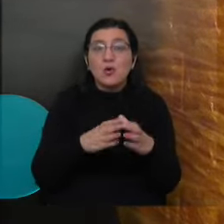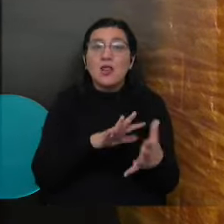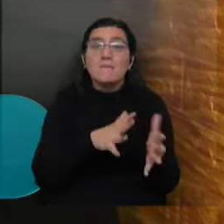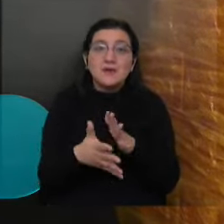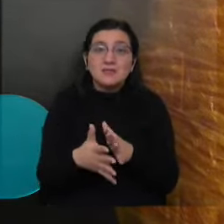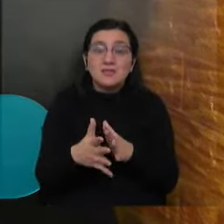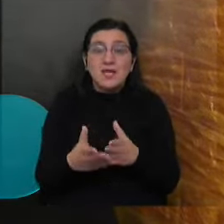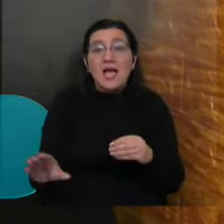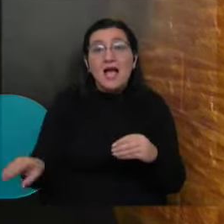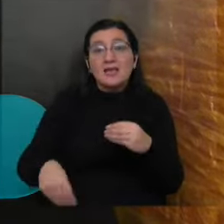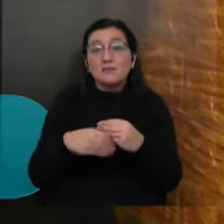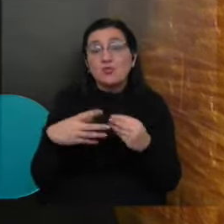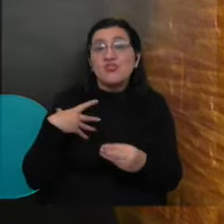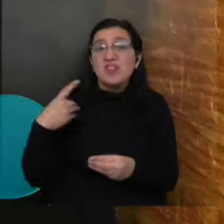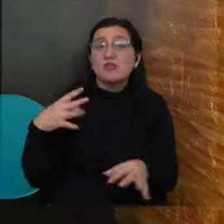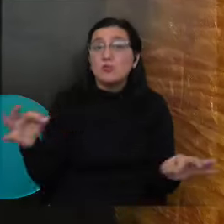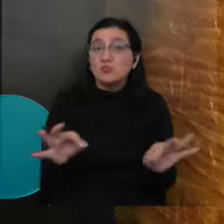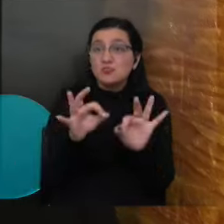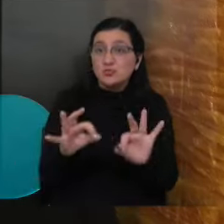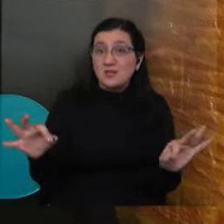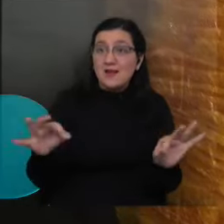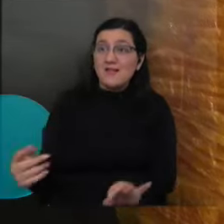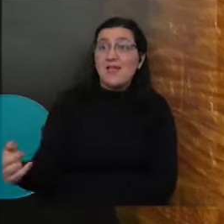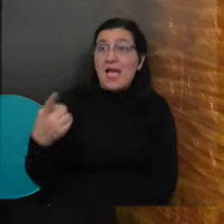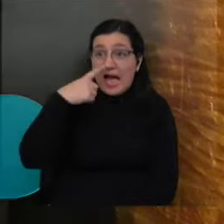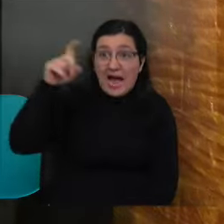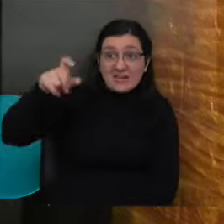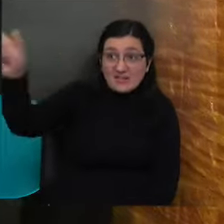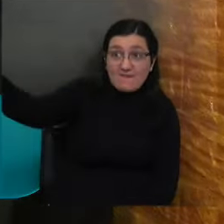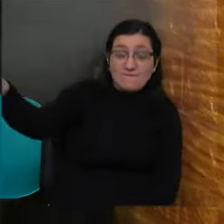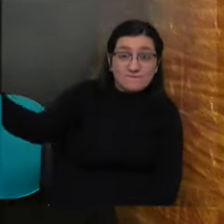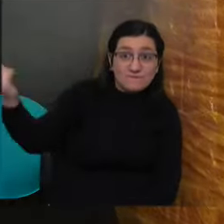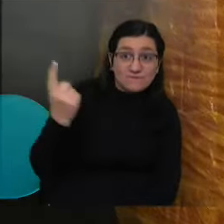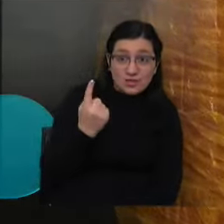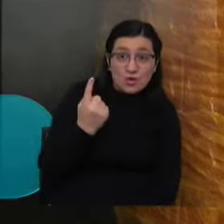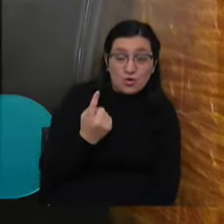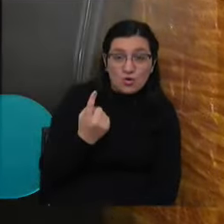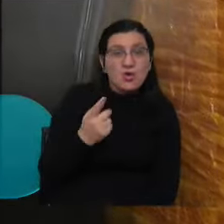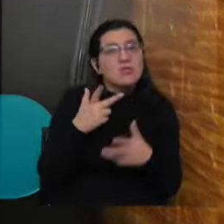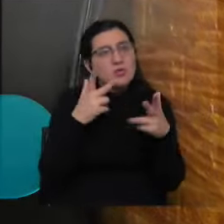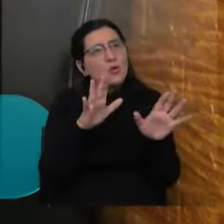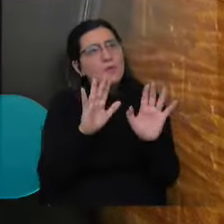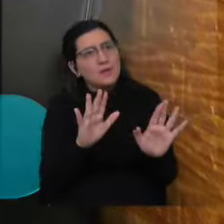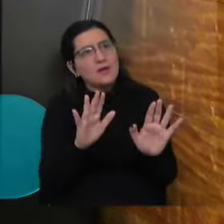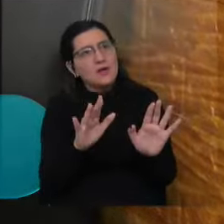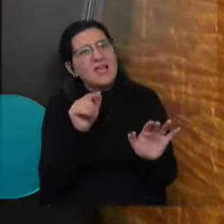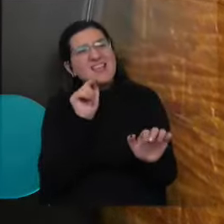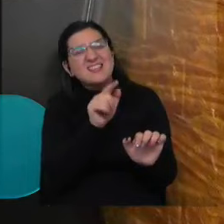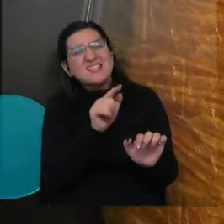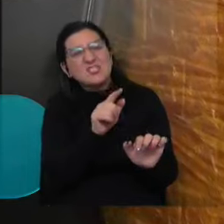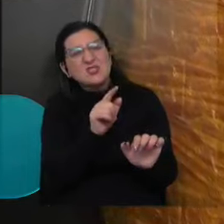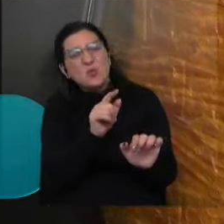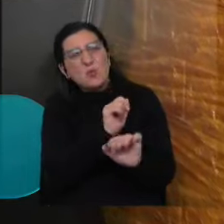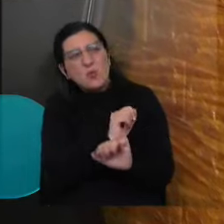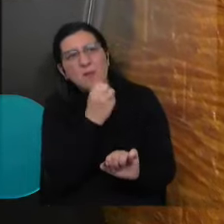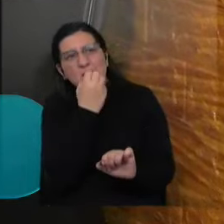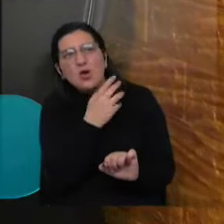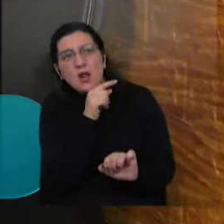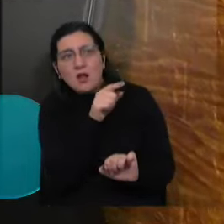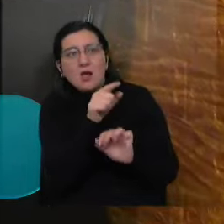agregamos un director musical a la banda alguien que vino como si fuera un doc que vino y dijo Ey muchacho Eso es eso lo podemos hacer